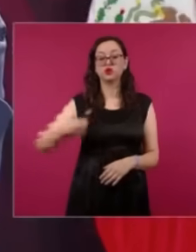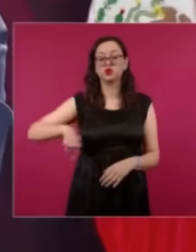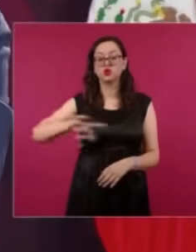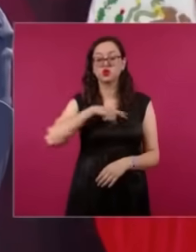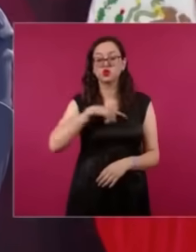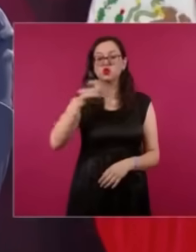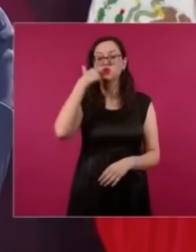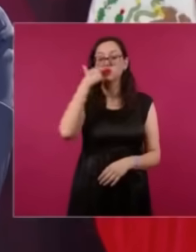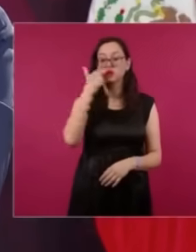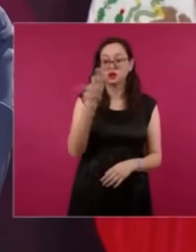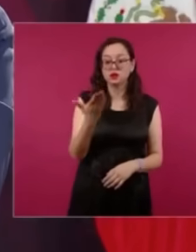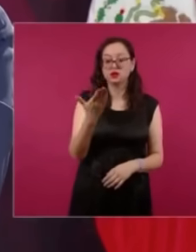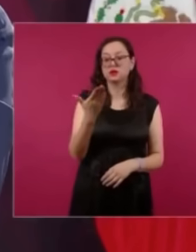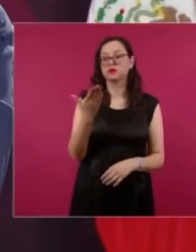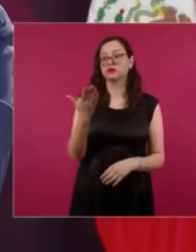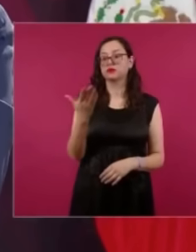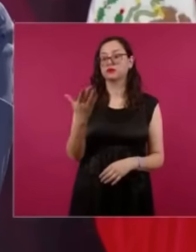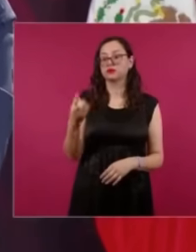un acuerdo